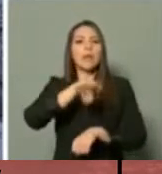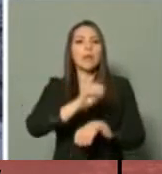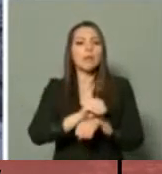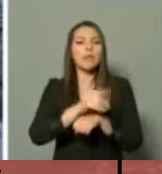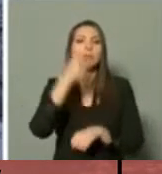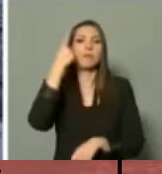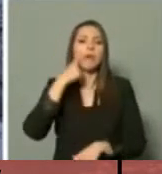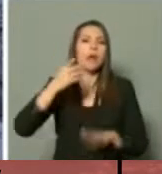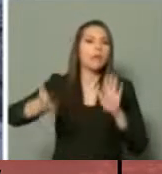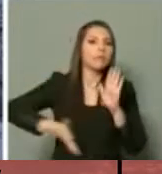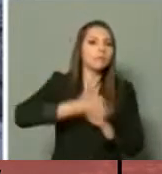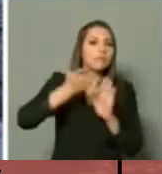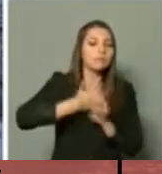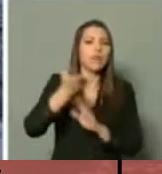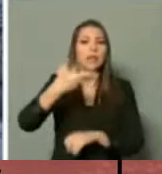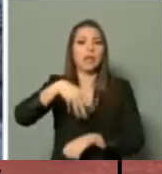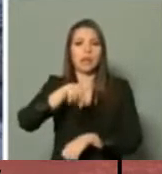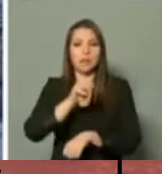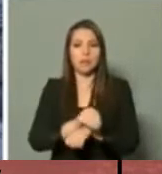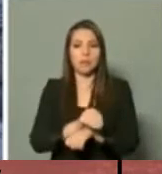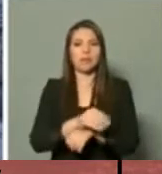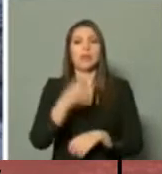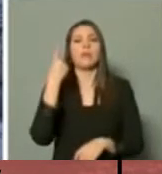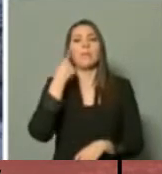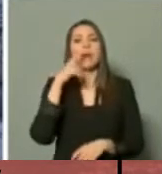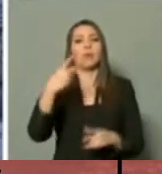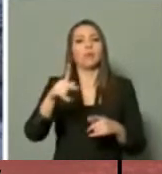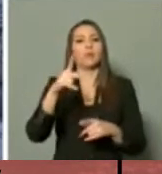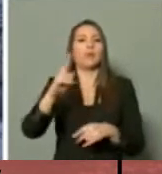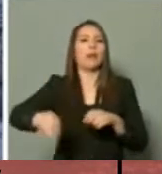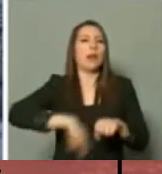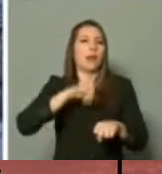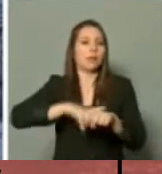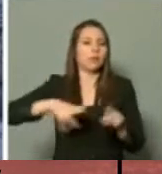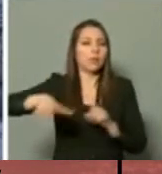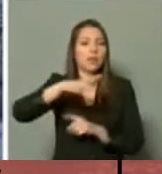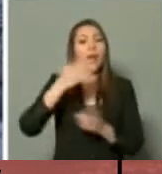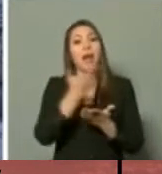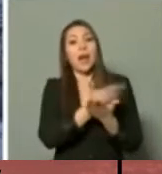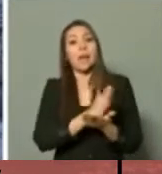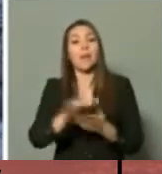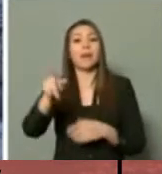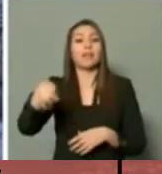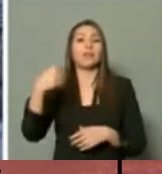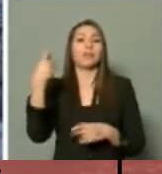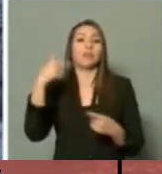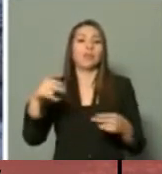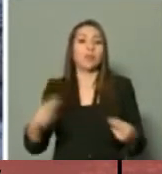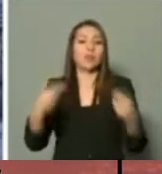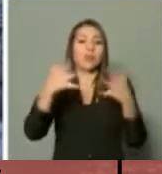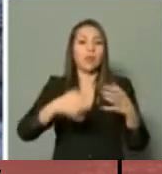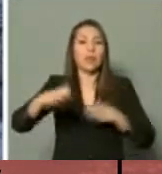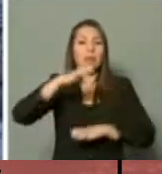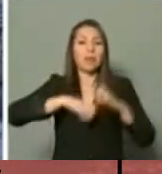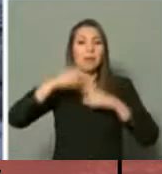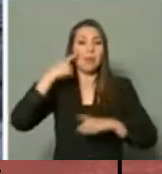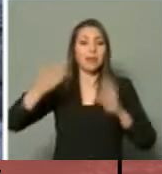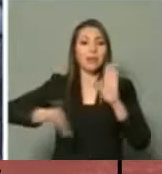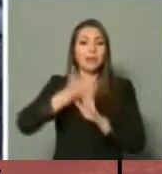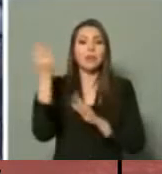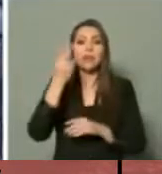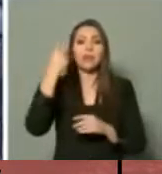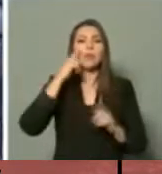estudio minucioso de impacto ambiental y social. Además de todo esto, las inmobiliarias tienen que otorgar los cajones de estacionamiento suficientes para